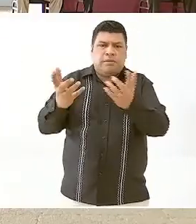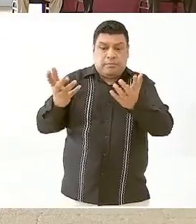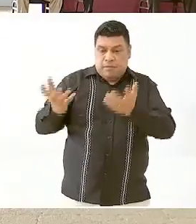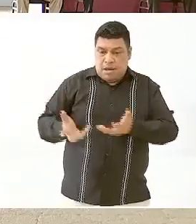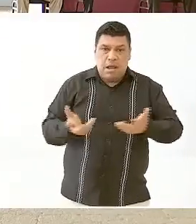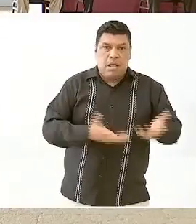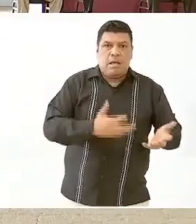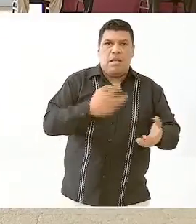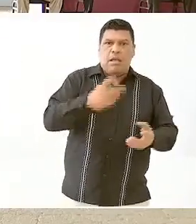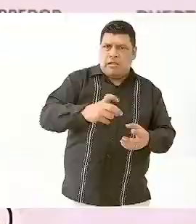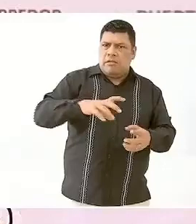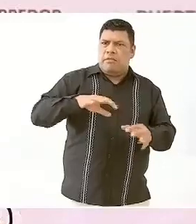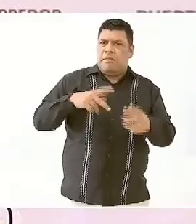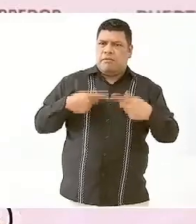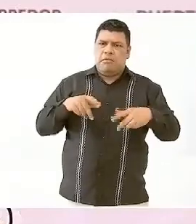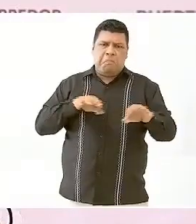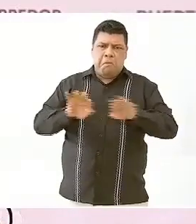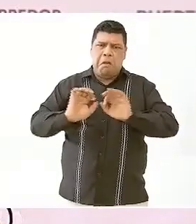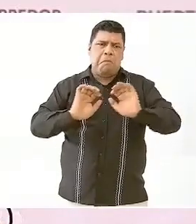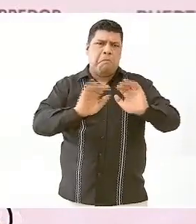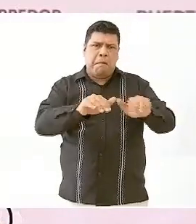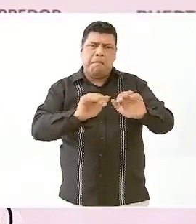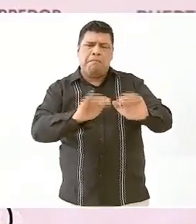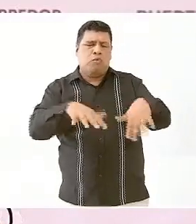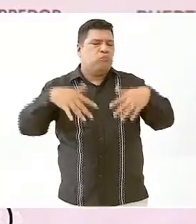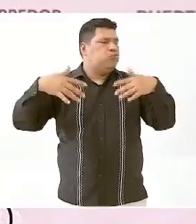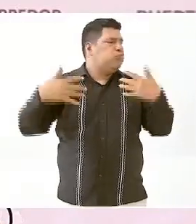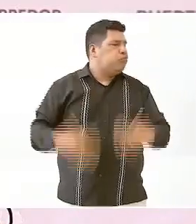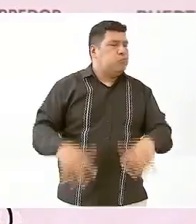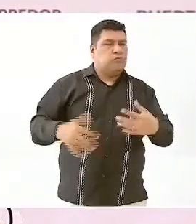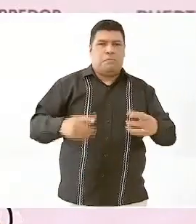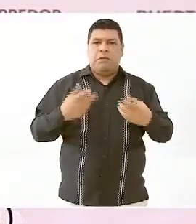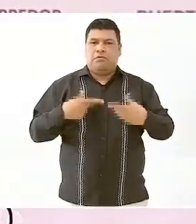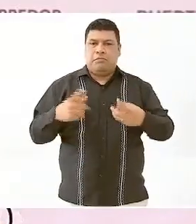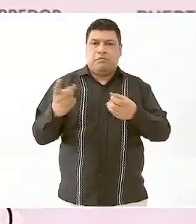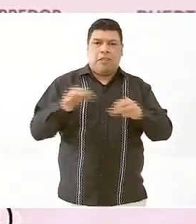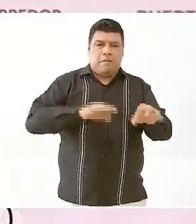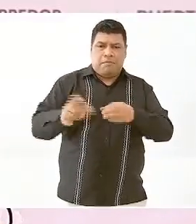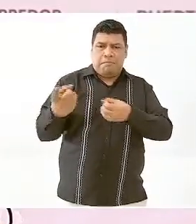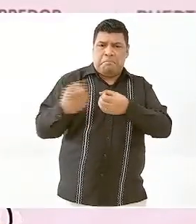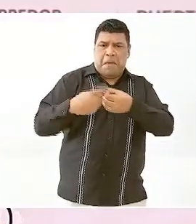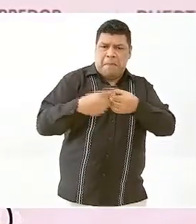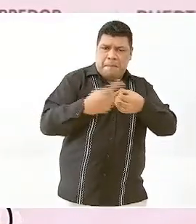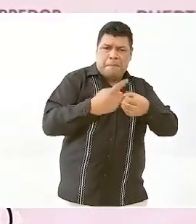dando mucho trabajo, está generando empleos, pero